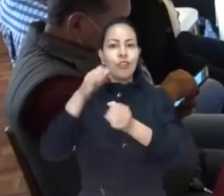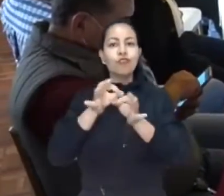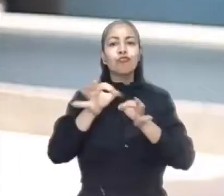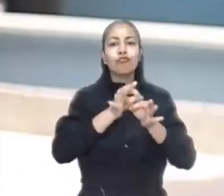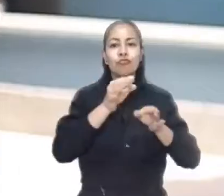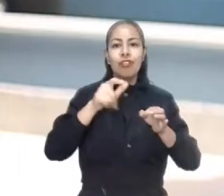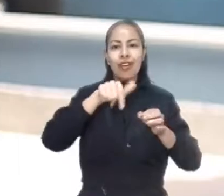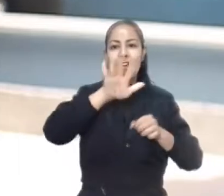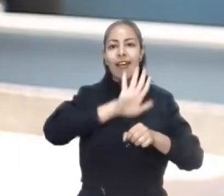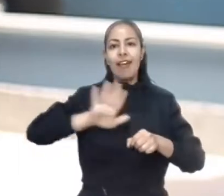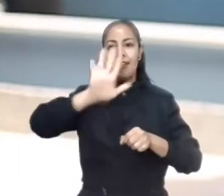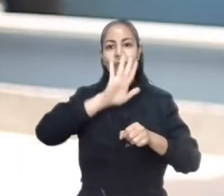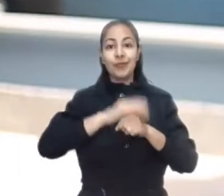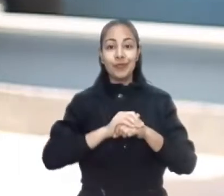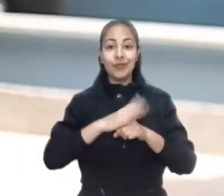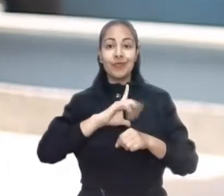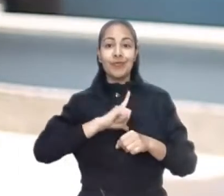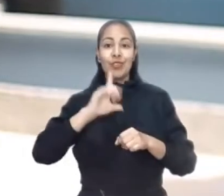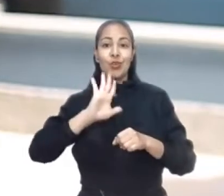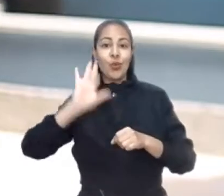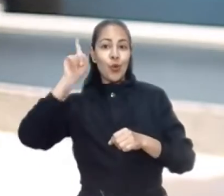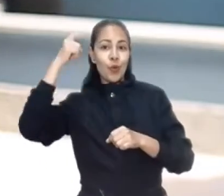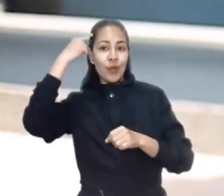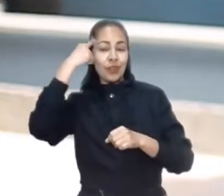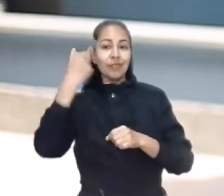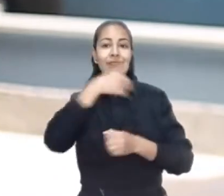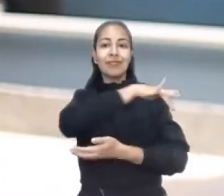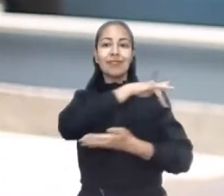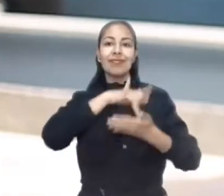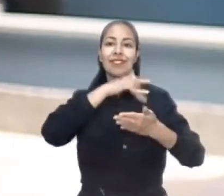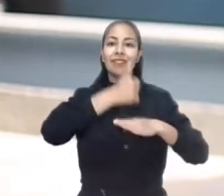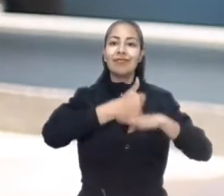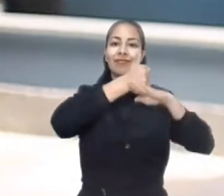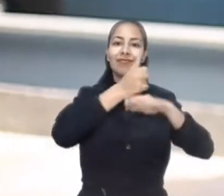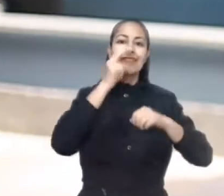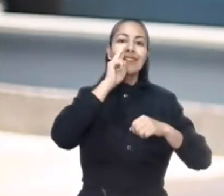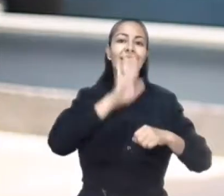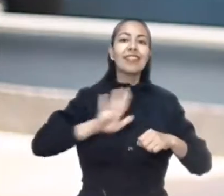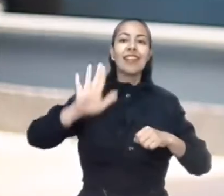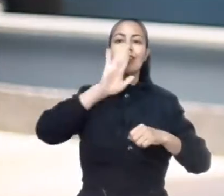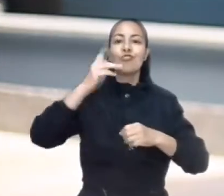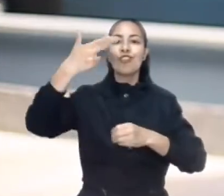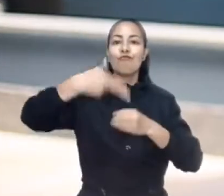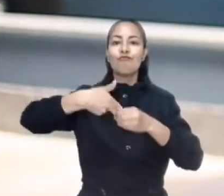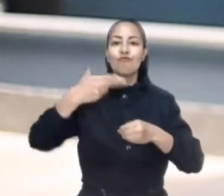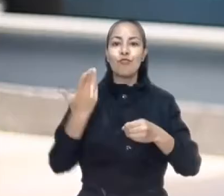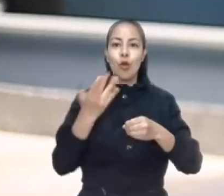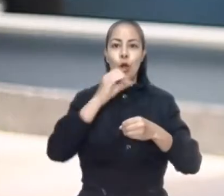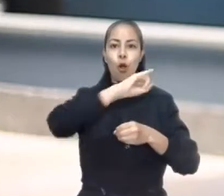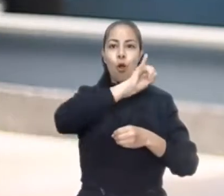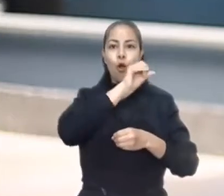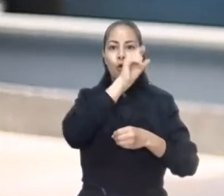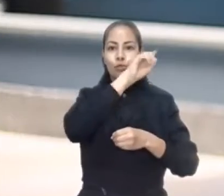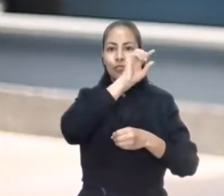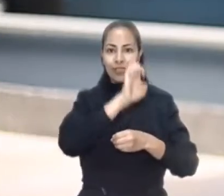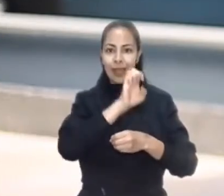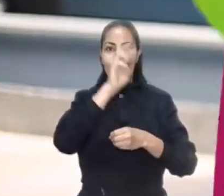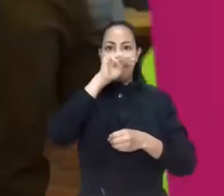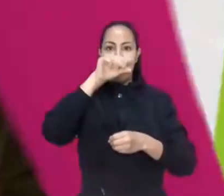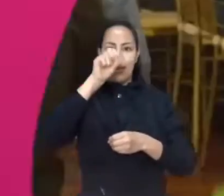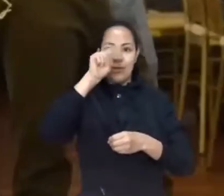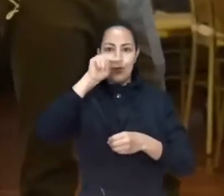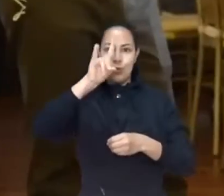Nariño. Liderada por la Gobernación y que contó con la presencia del director nacional de hidrocarburos, José Manuel